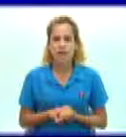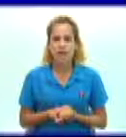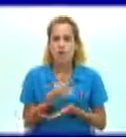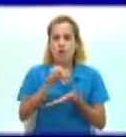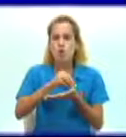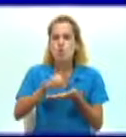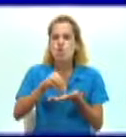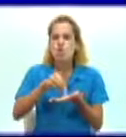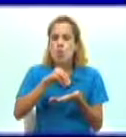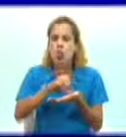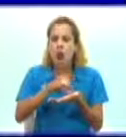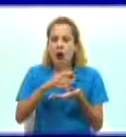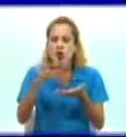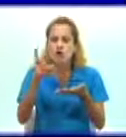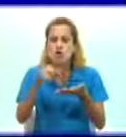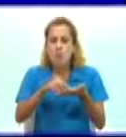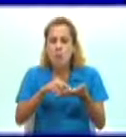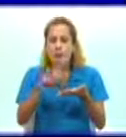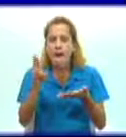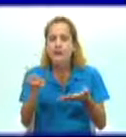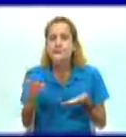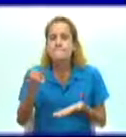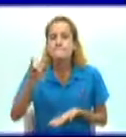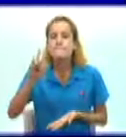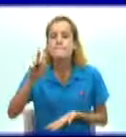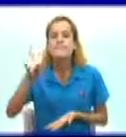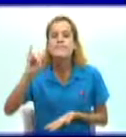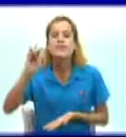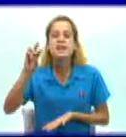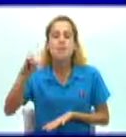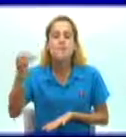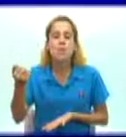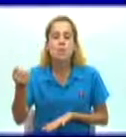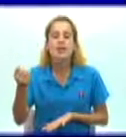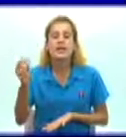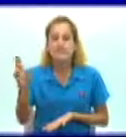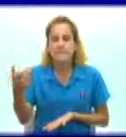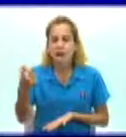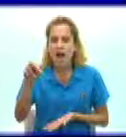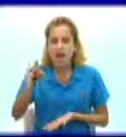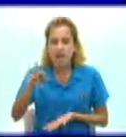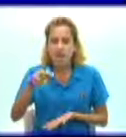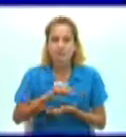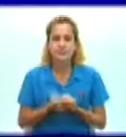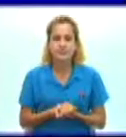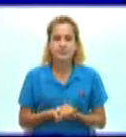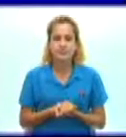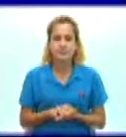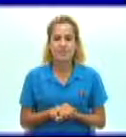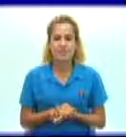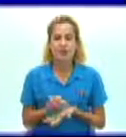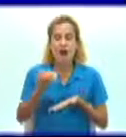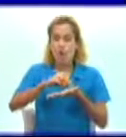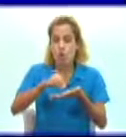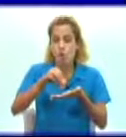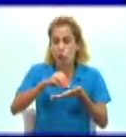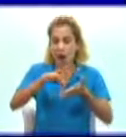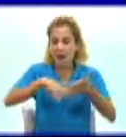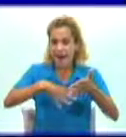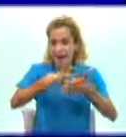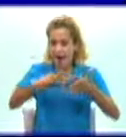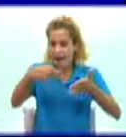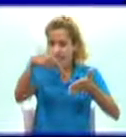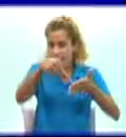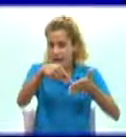lugar posicional del dígito primo y par a la vez. El lugar posicional es el orden que ocupa el número, el lugar que está en la